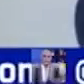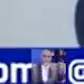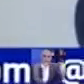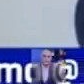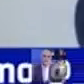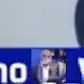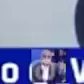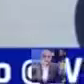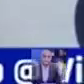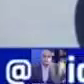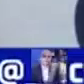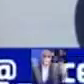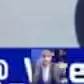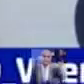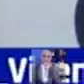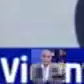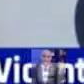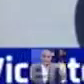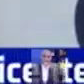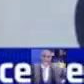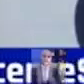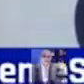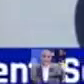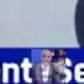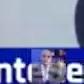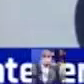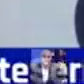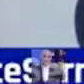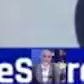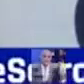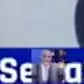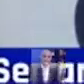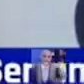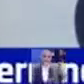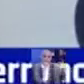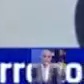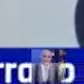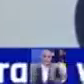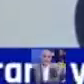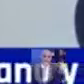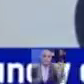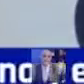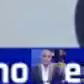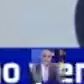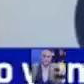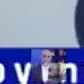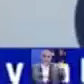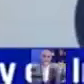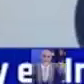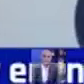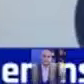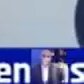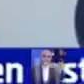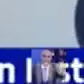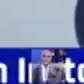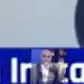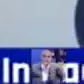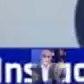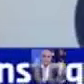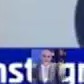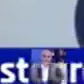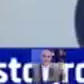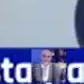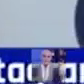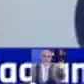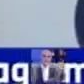que quieren salir ya de ese embrollo burocrático que representó pues el